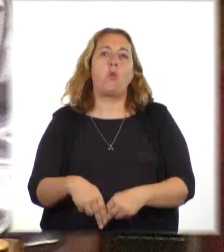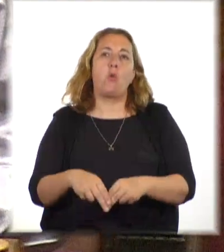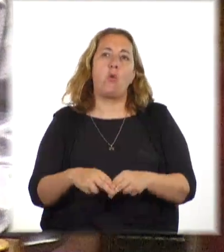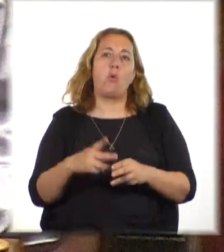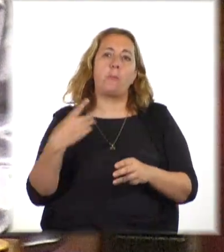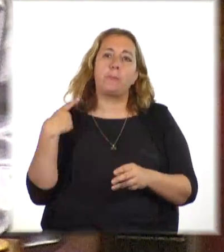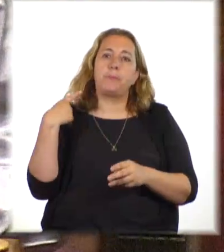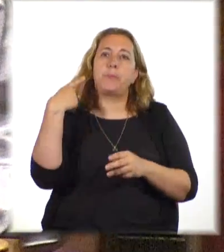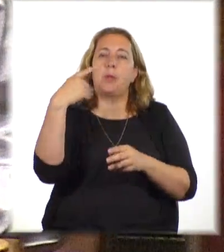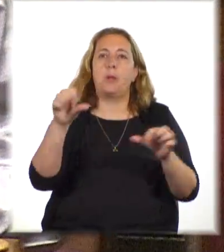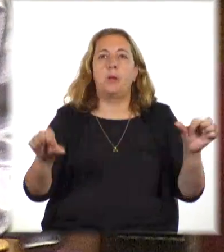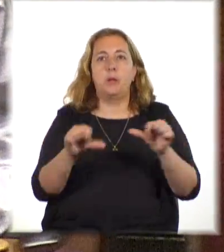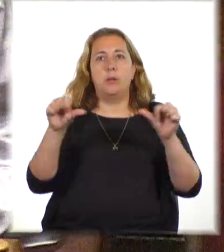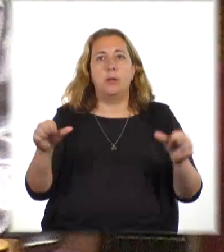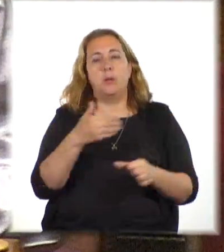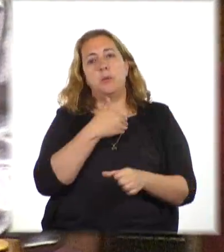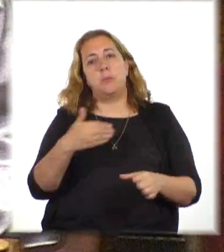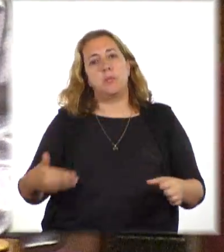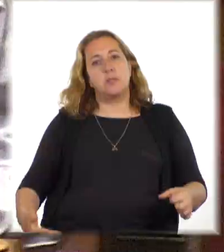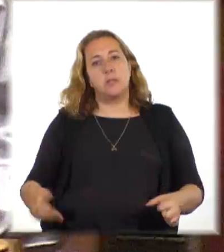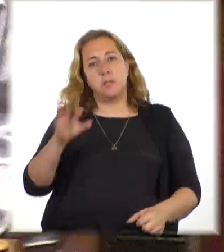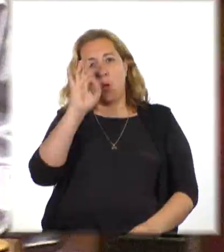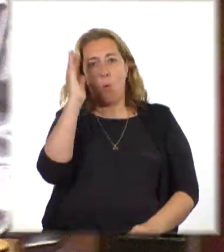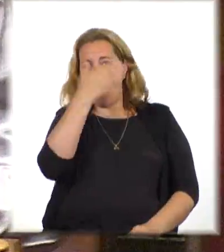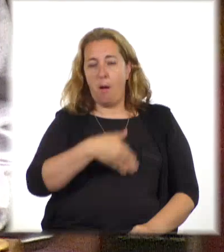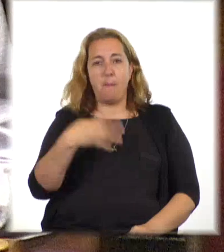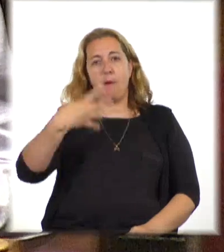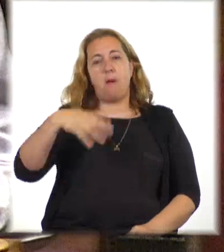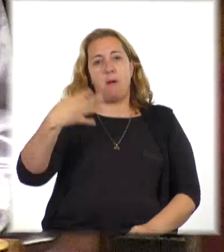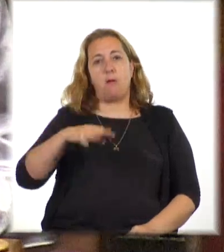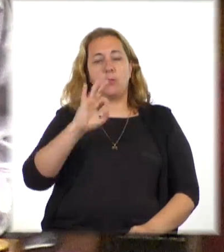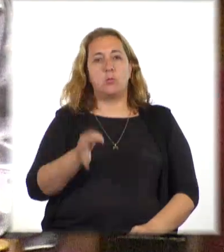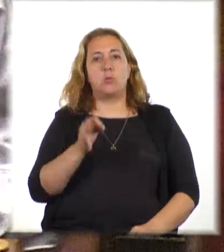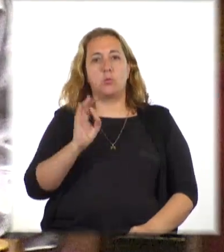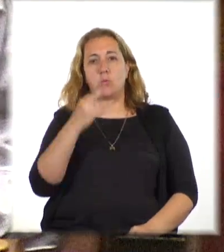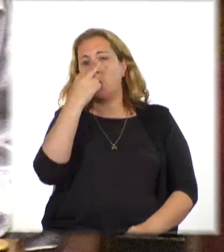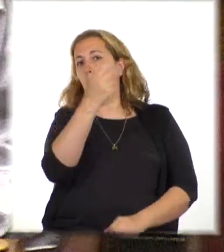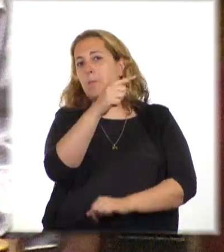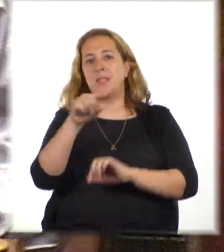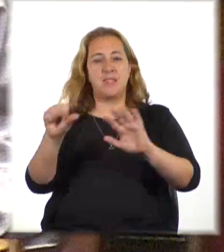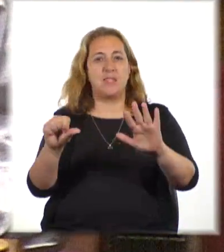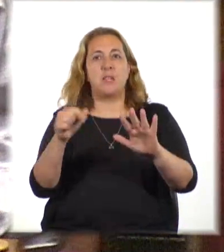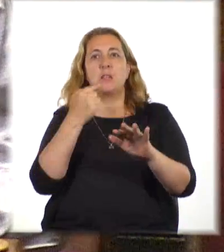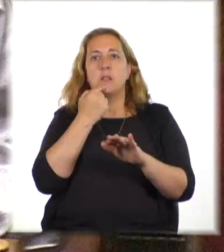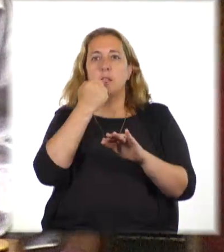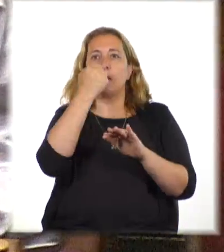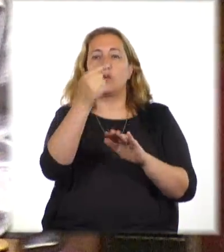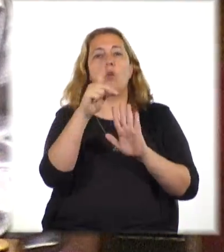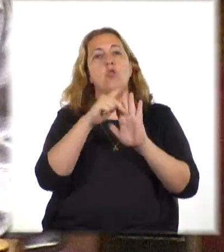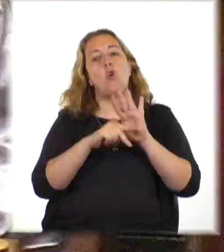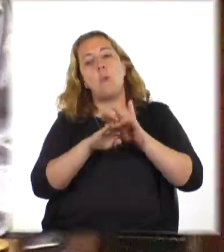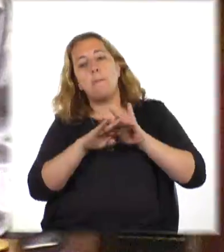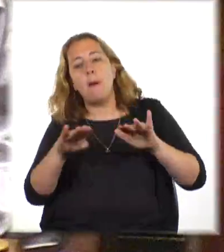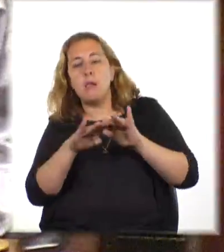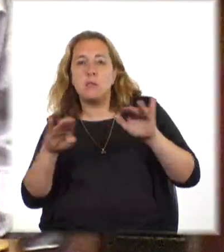emitida por el presidente barack obama el 14 de octubre de 2016 que se tituló normalización de